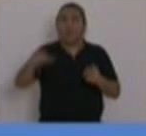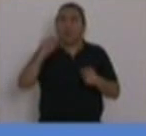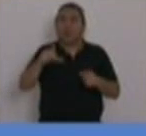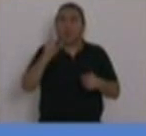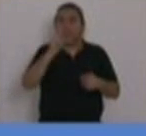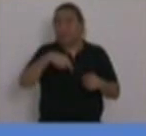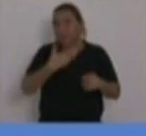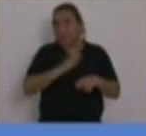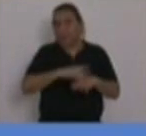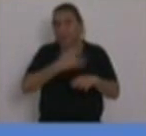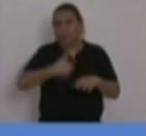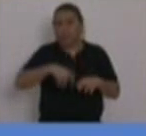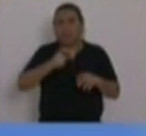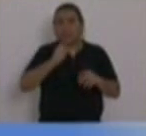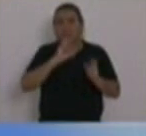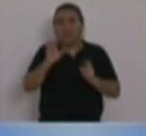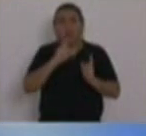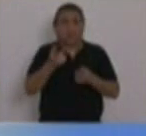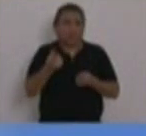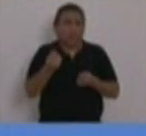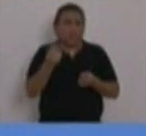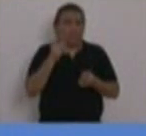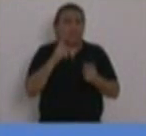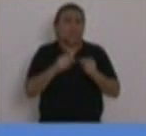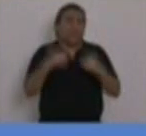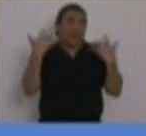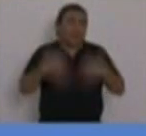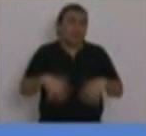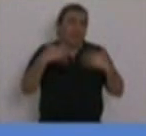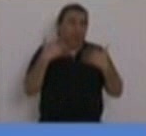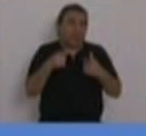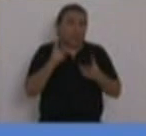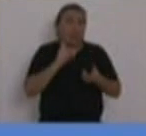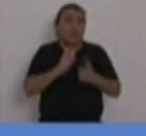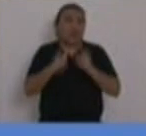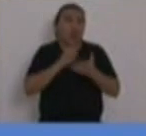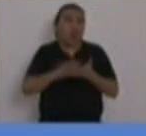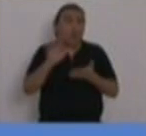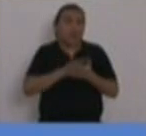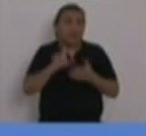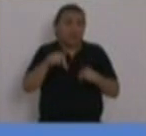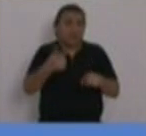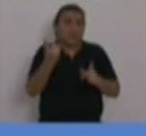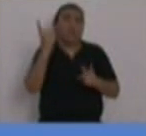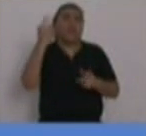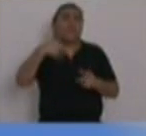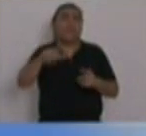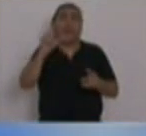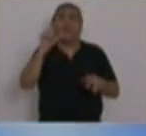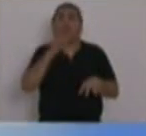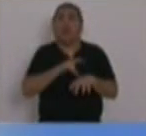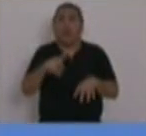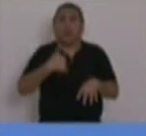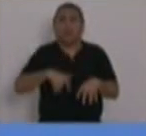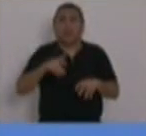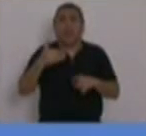¿no? No son datos opinables, pero en el medio no debemos olvidarnos que por distintas razones lo que era el Producto Bruto Interno de 600 y tantos mil